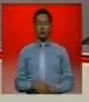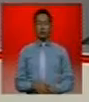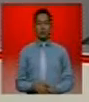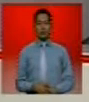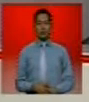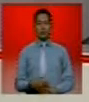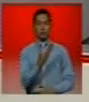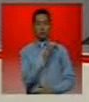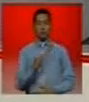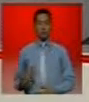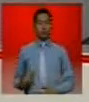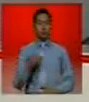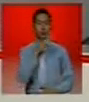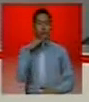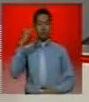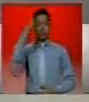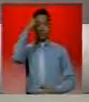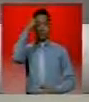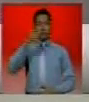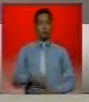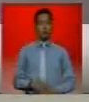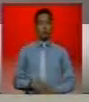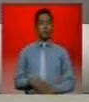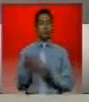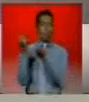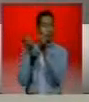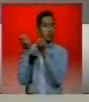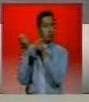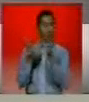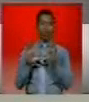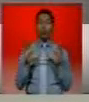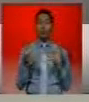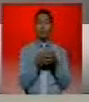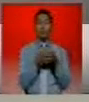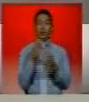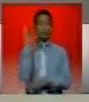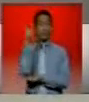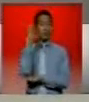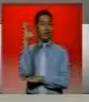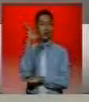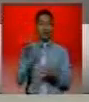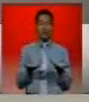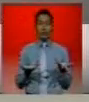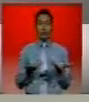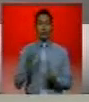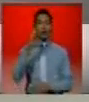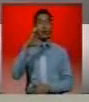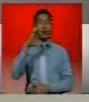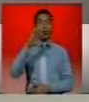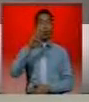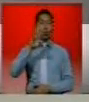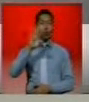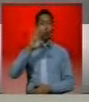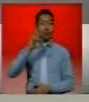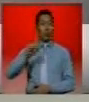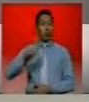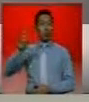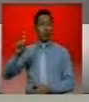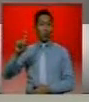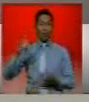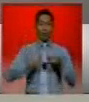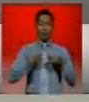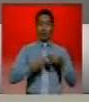El presidente Rafael Correa preside el Comité de Operaciones de Emergencia en el EQ911 de Quito, donde se evalúan las